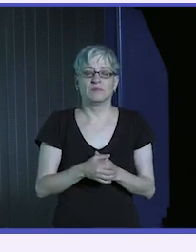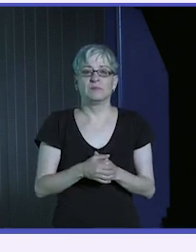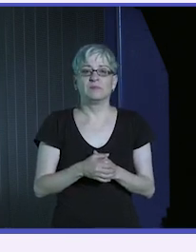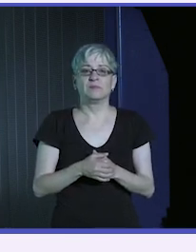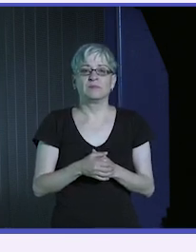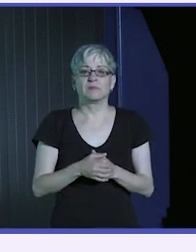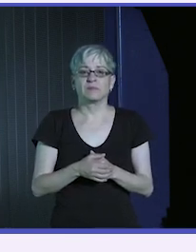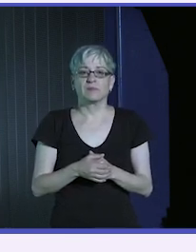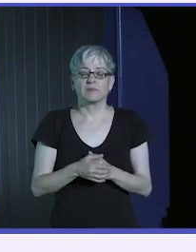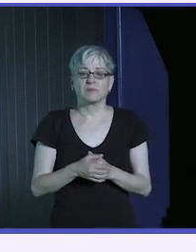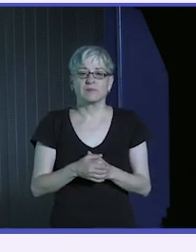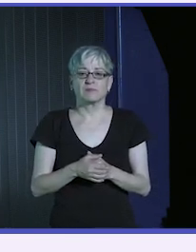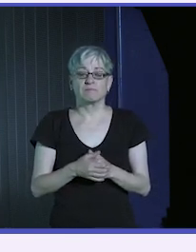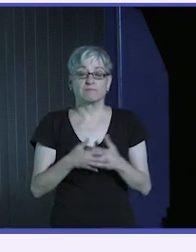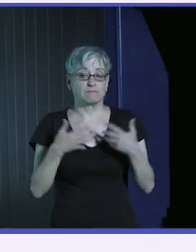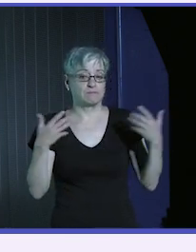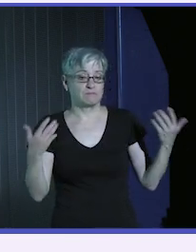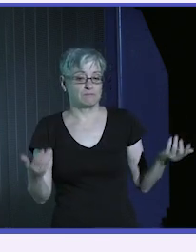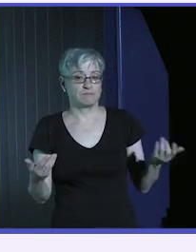esto,